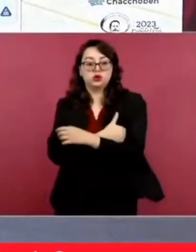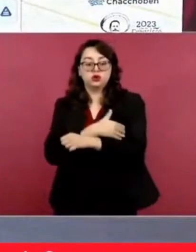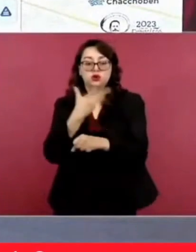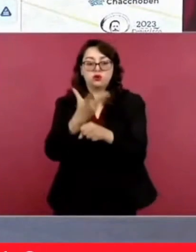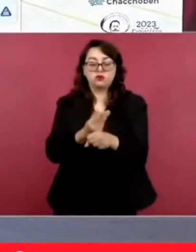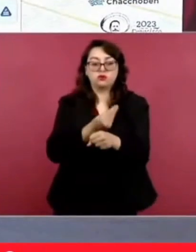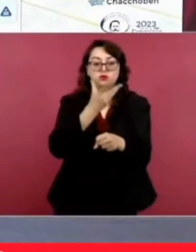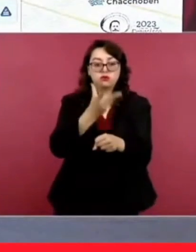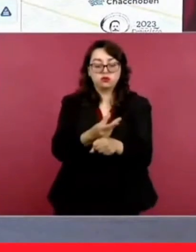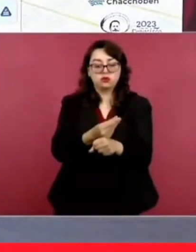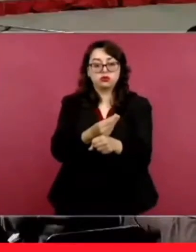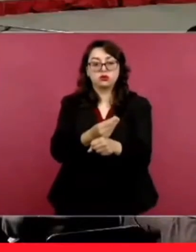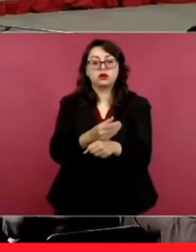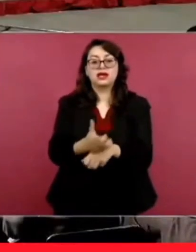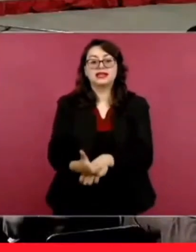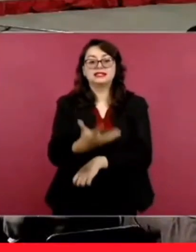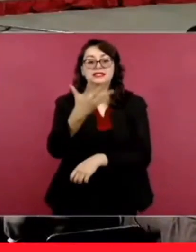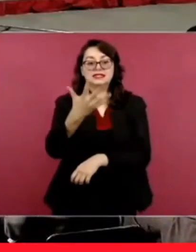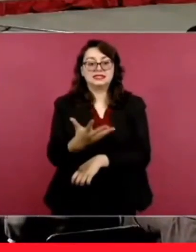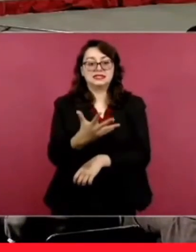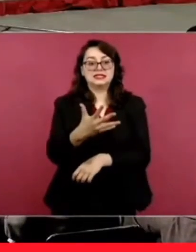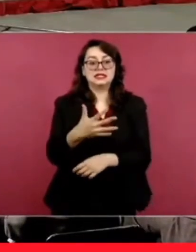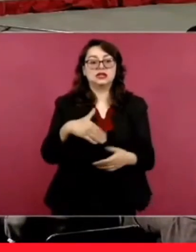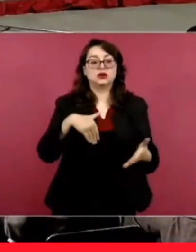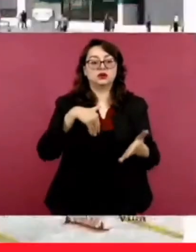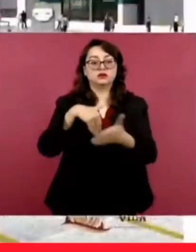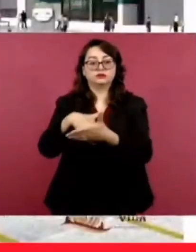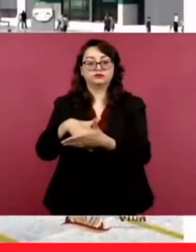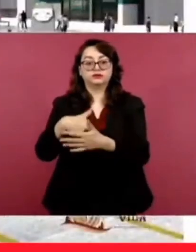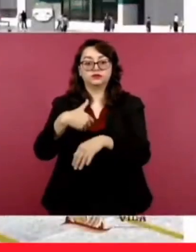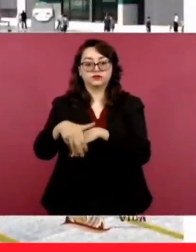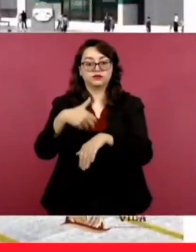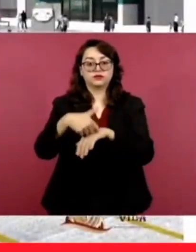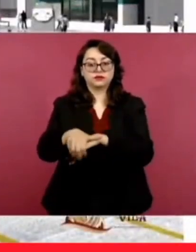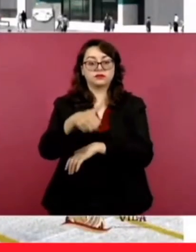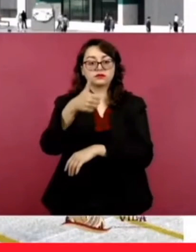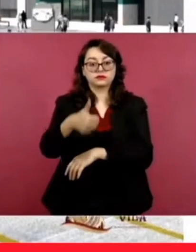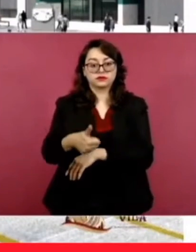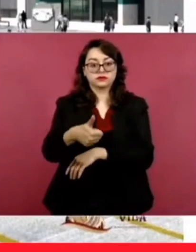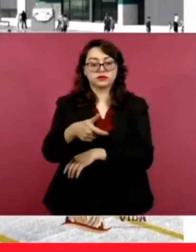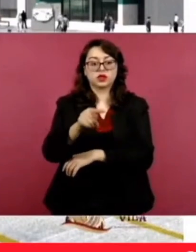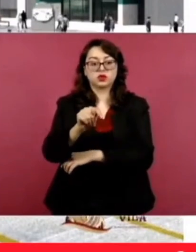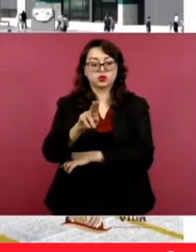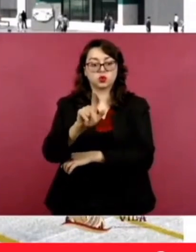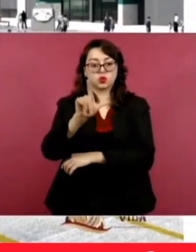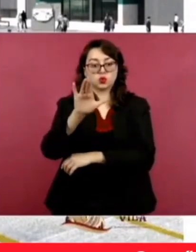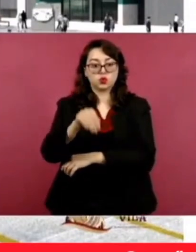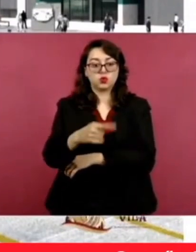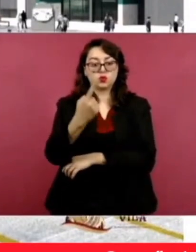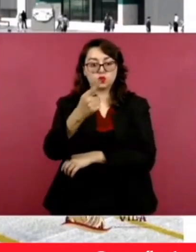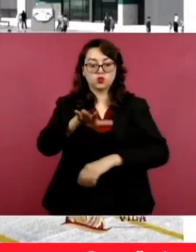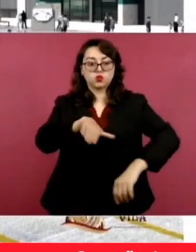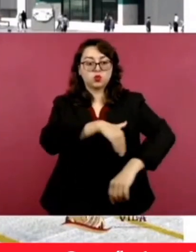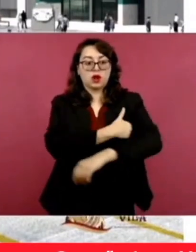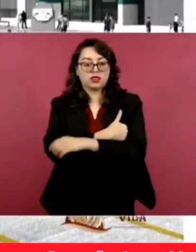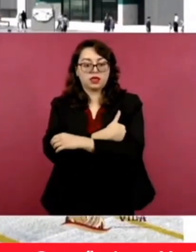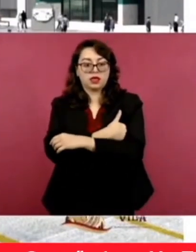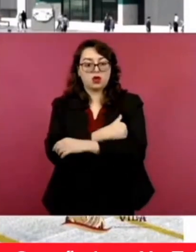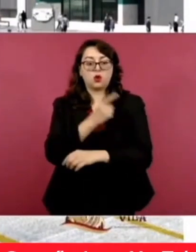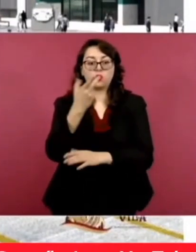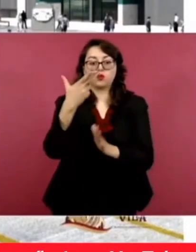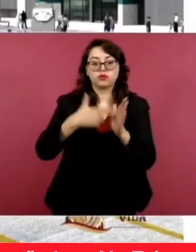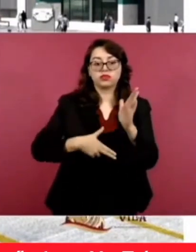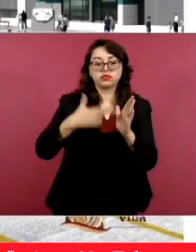Puerto Morelos y Chemuyil, cinco estaciones en el tramo 6 con una cochera en Tulum para el mantenimiento y resguardo de los trenes, un